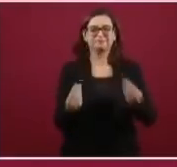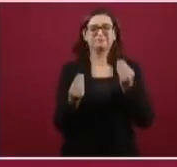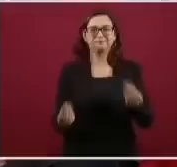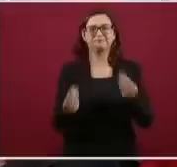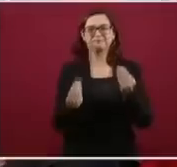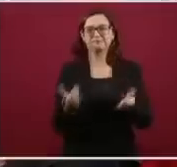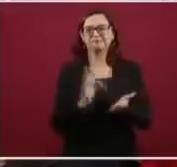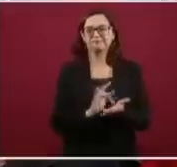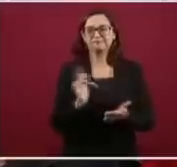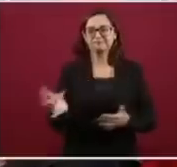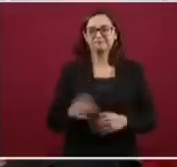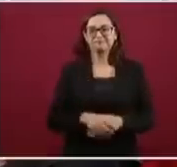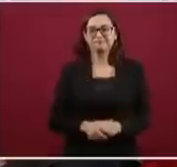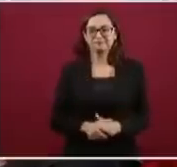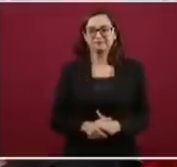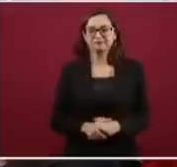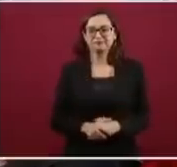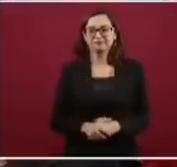gracias